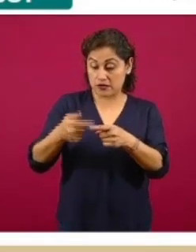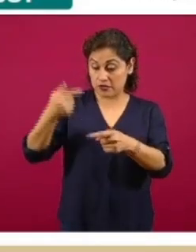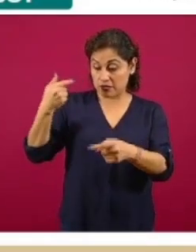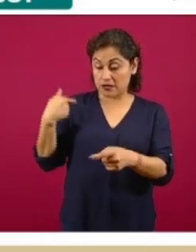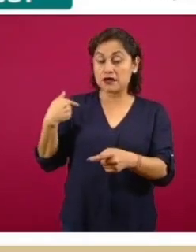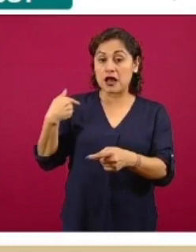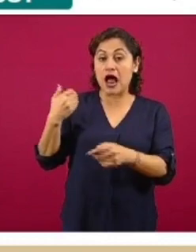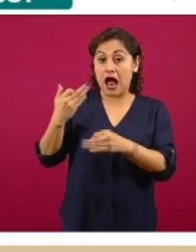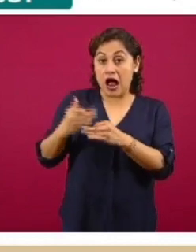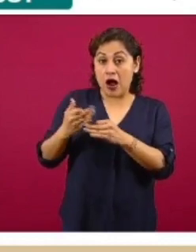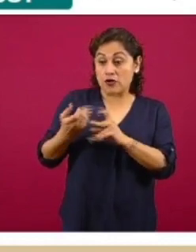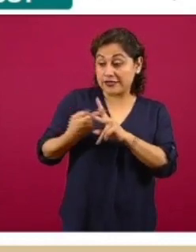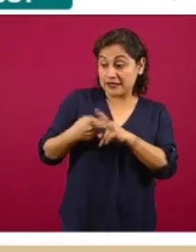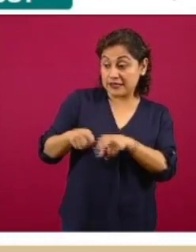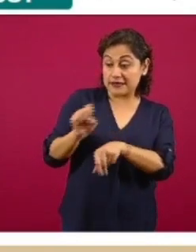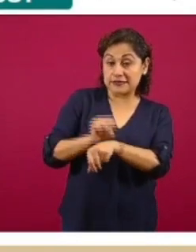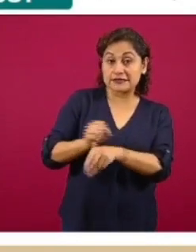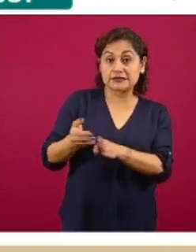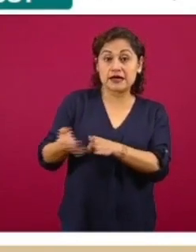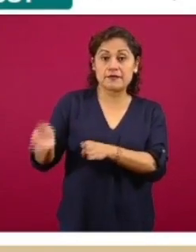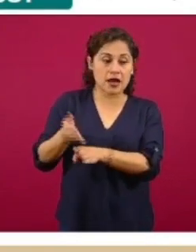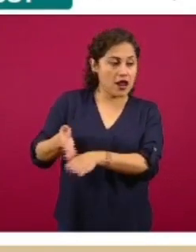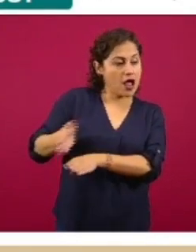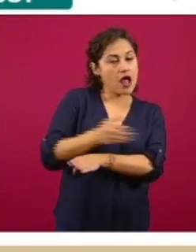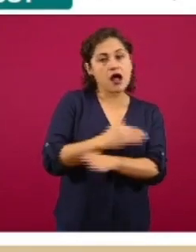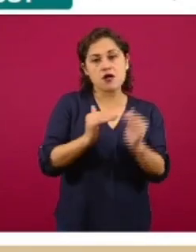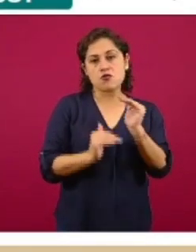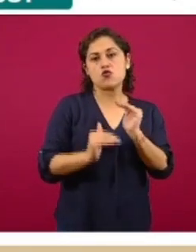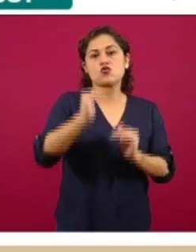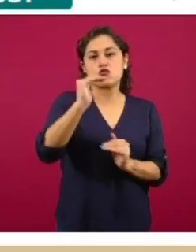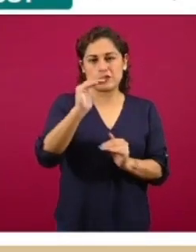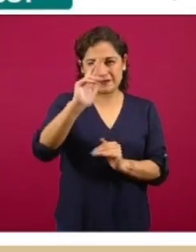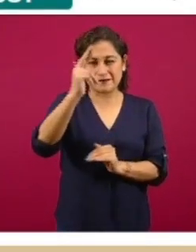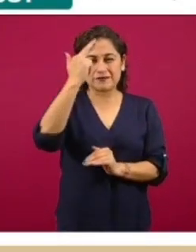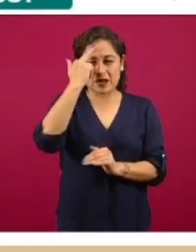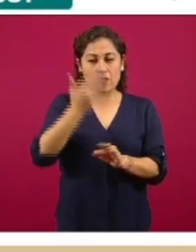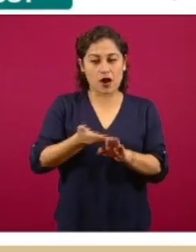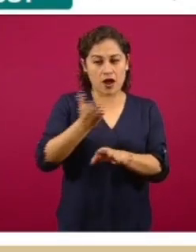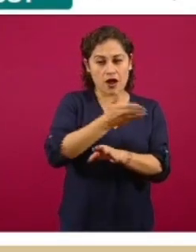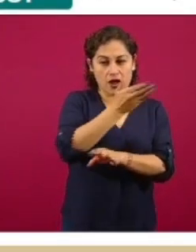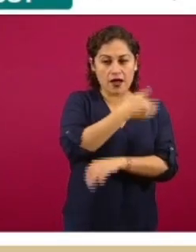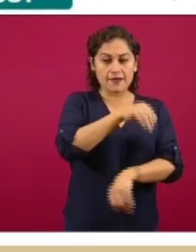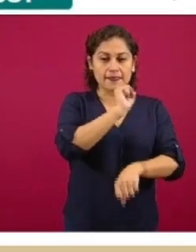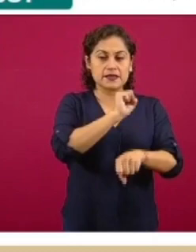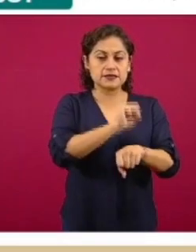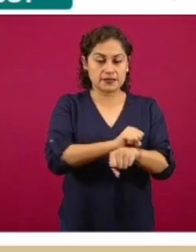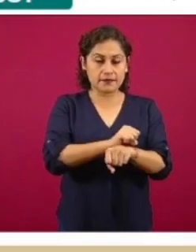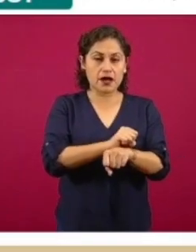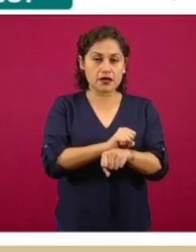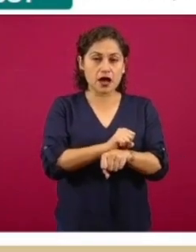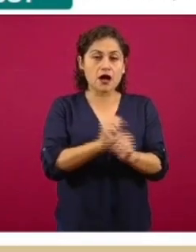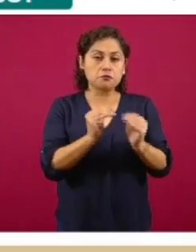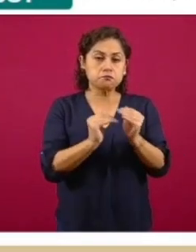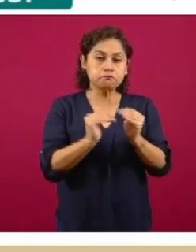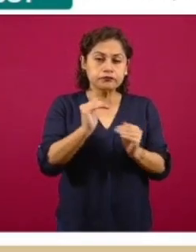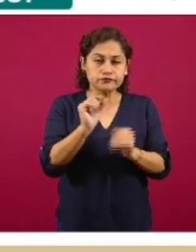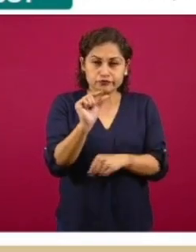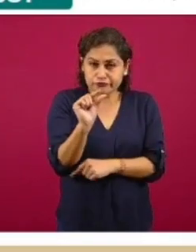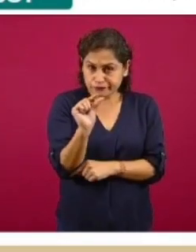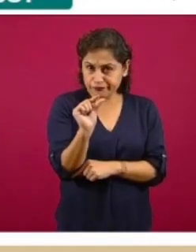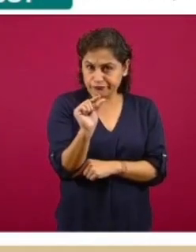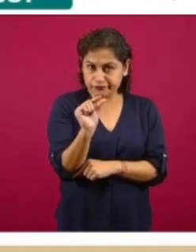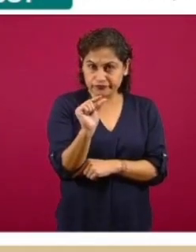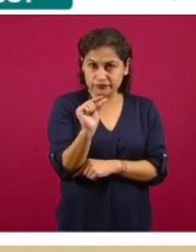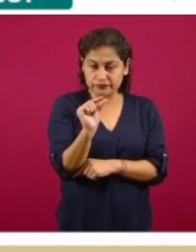un incremento. Si recuerdan, la gran mayoría de las semanas a veces cerramos con un pequeño o a veces importante decremento que se